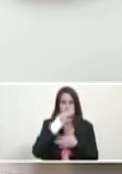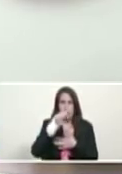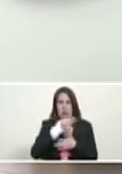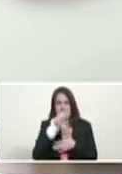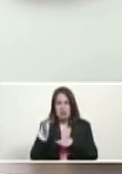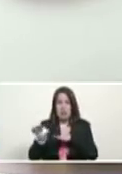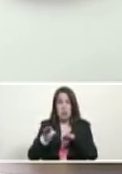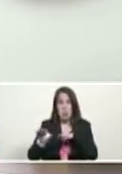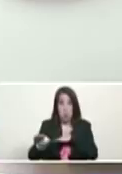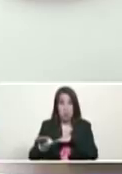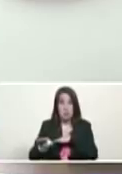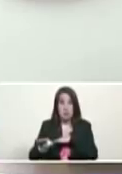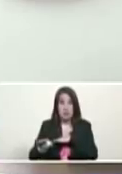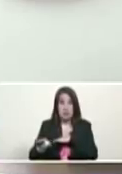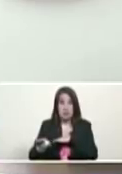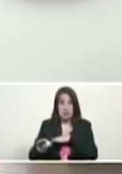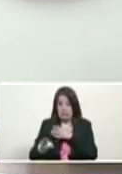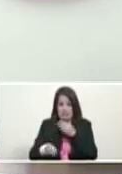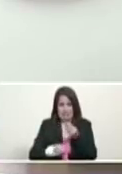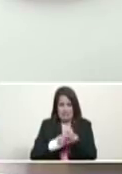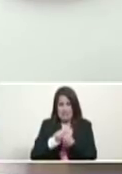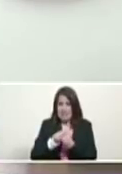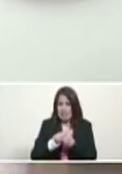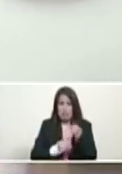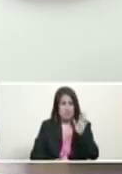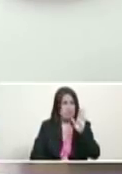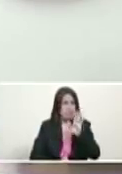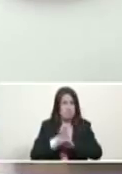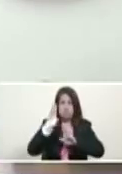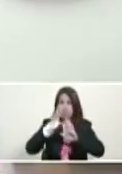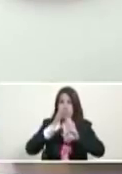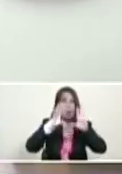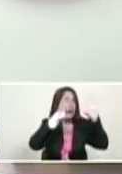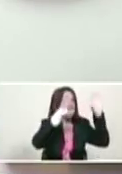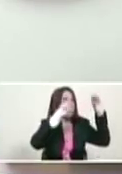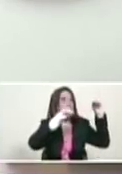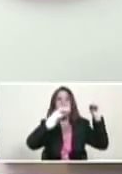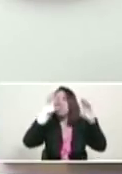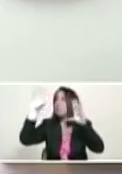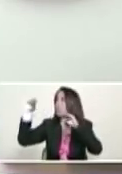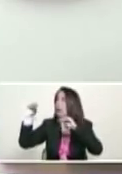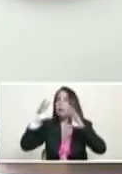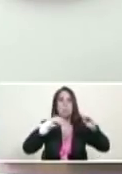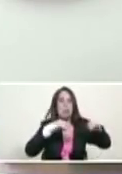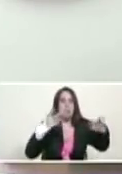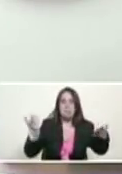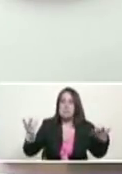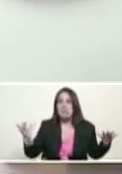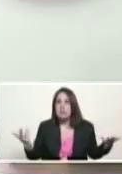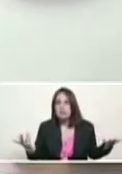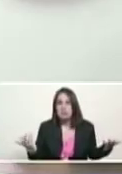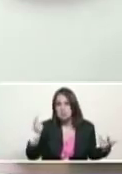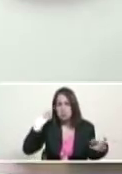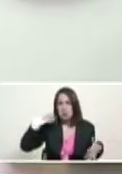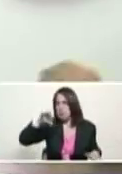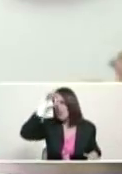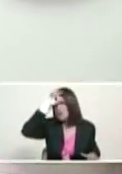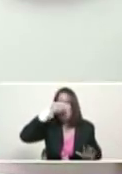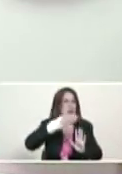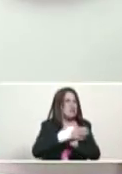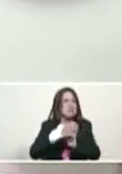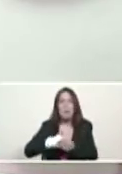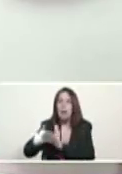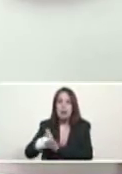jueves, apenas estaba sucediendo en pleno desarrollo. Los venezolanos no sabíamos la magnitud de lo que estaba sucediendo